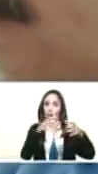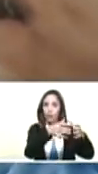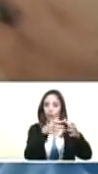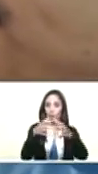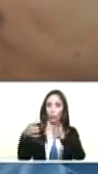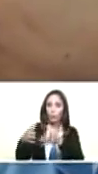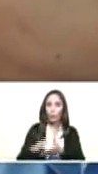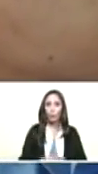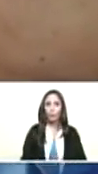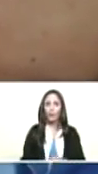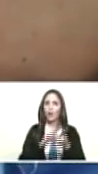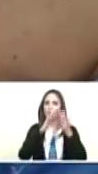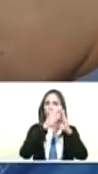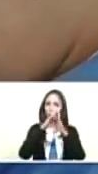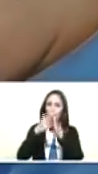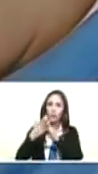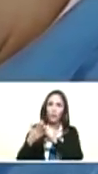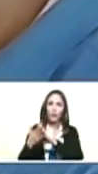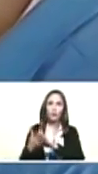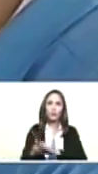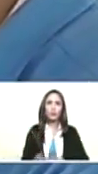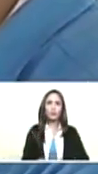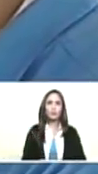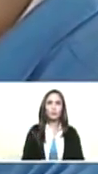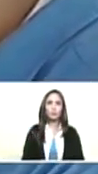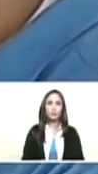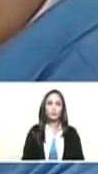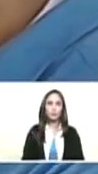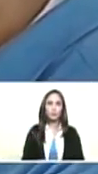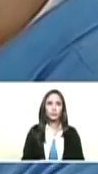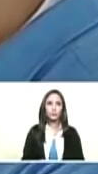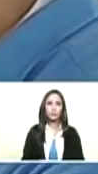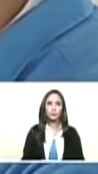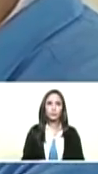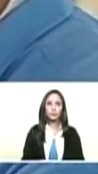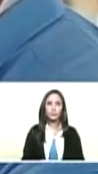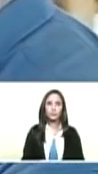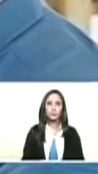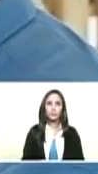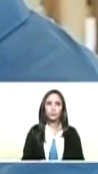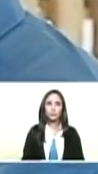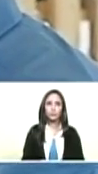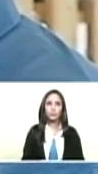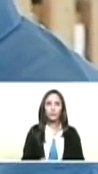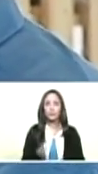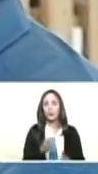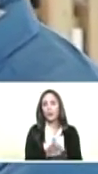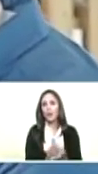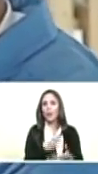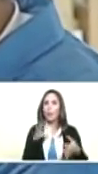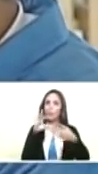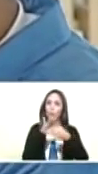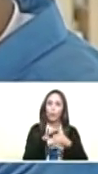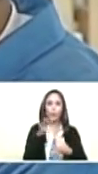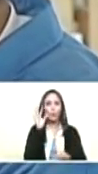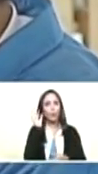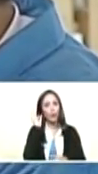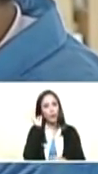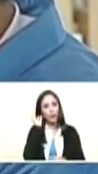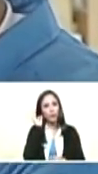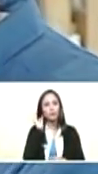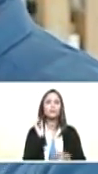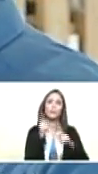consejos comunales, el Frente Francisco de Miranda, la Unión Nacional de Mujeres, una mujer,